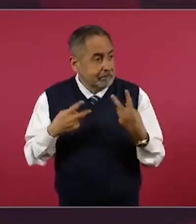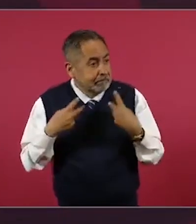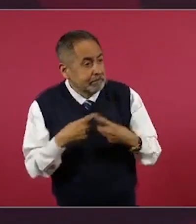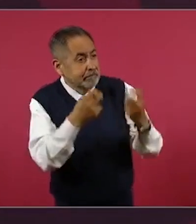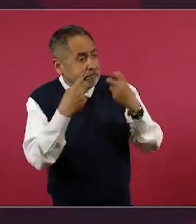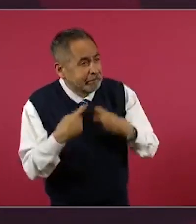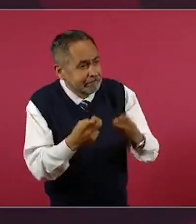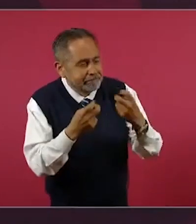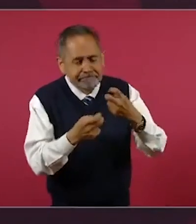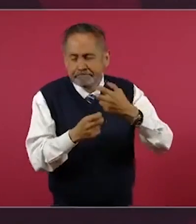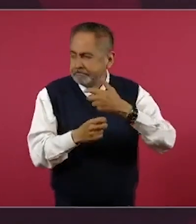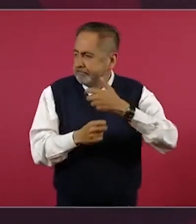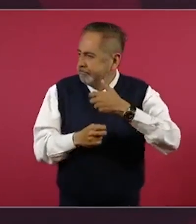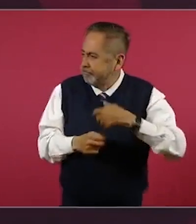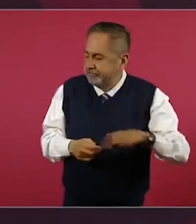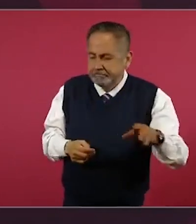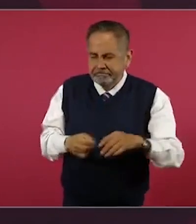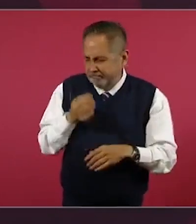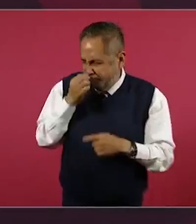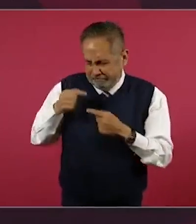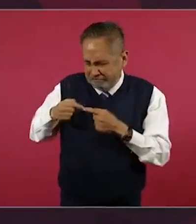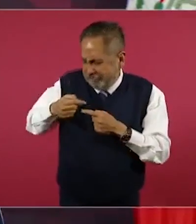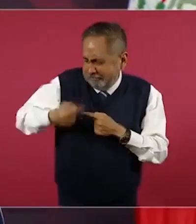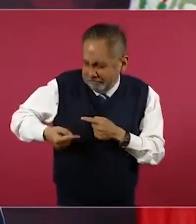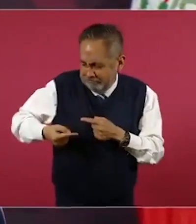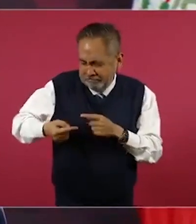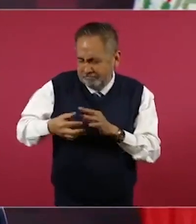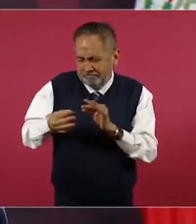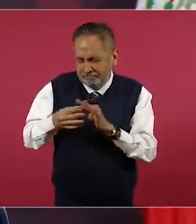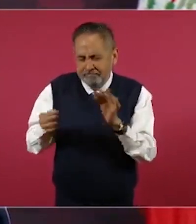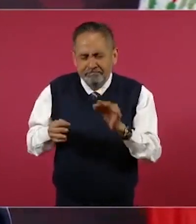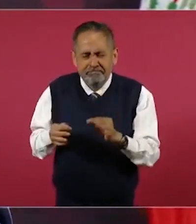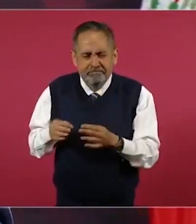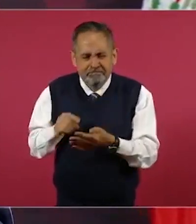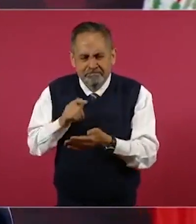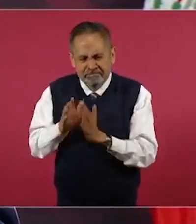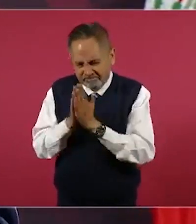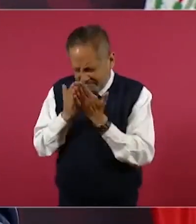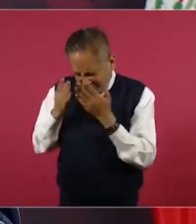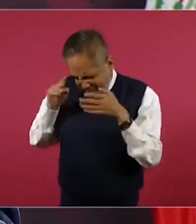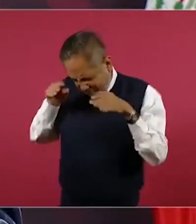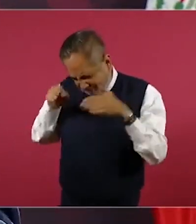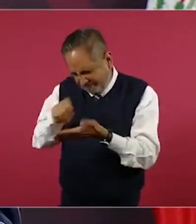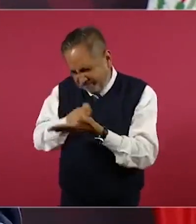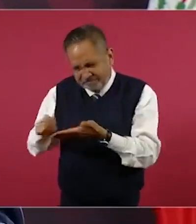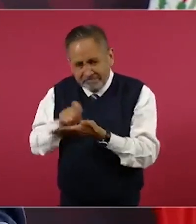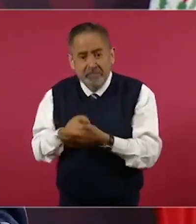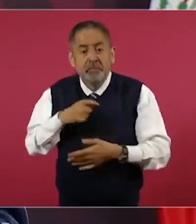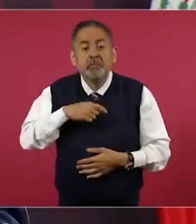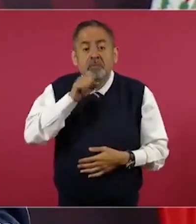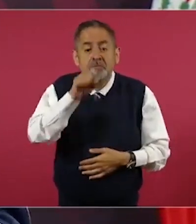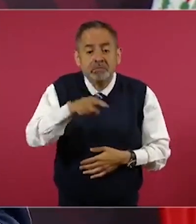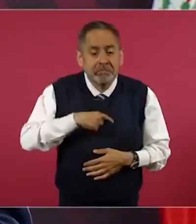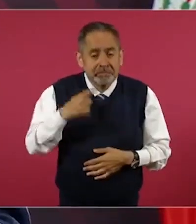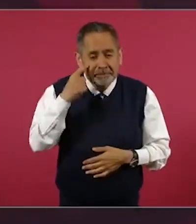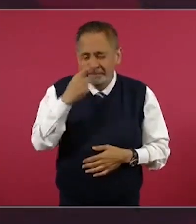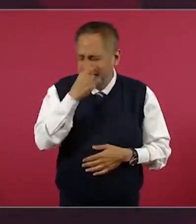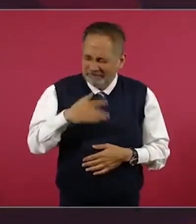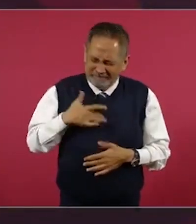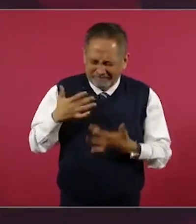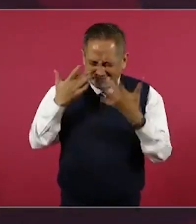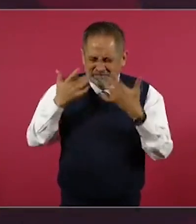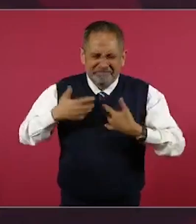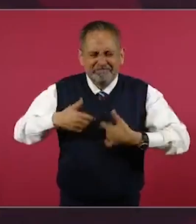pasando la la segunda elección presidencial yo también tenía ganas de retirarme y no